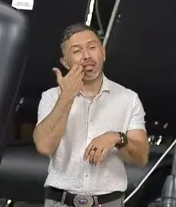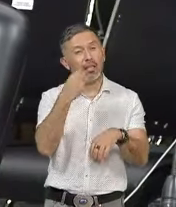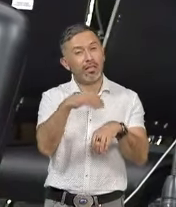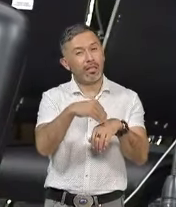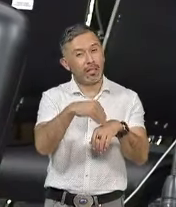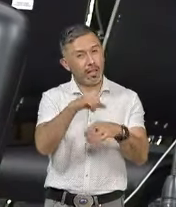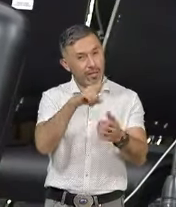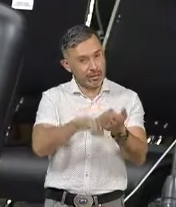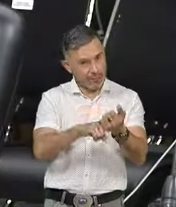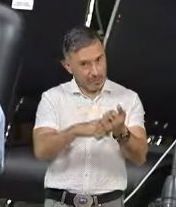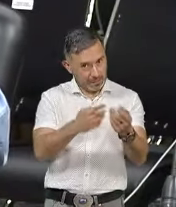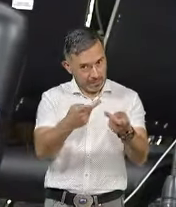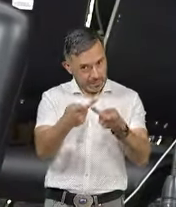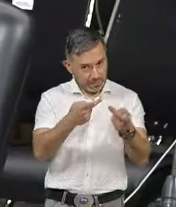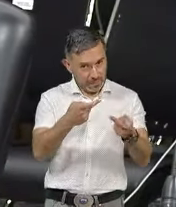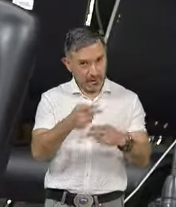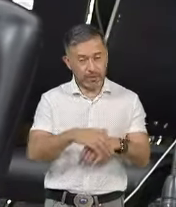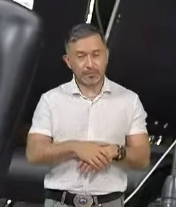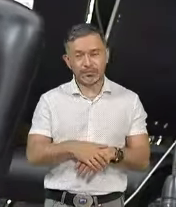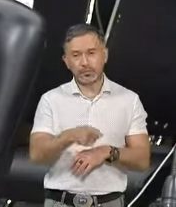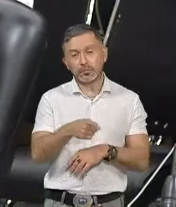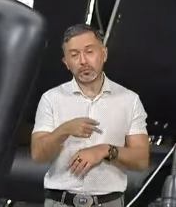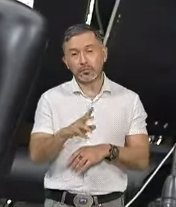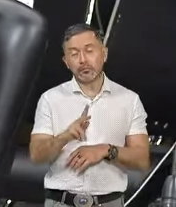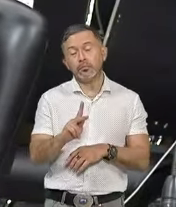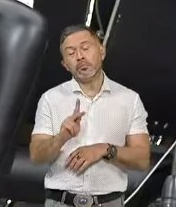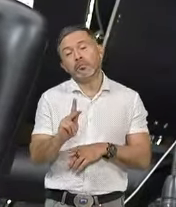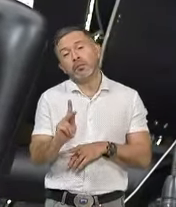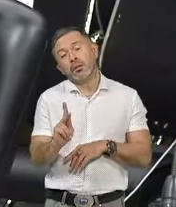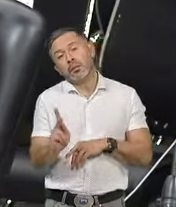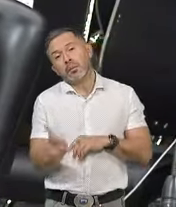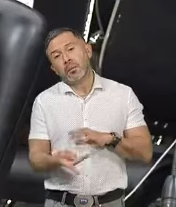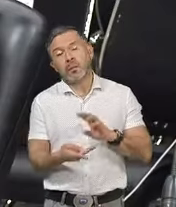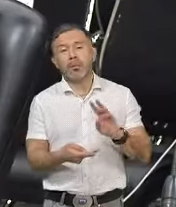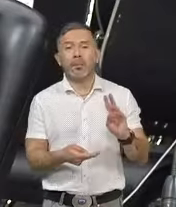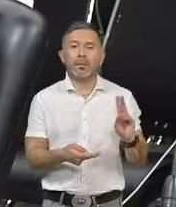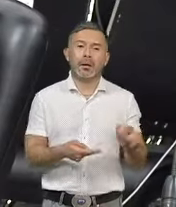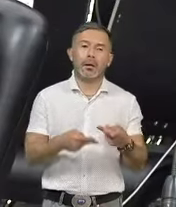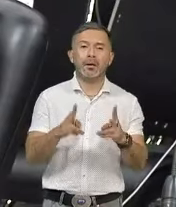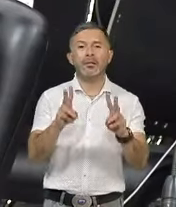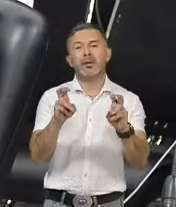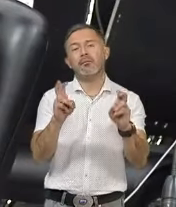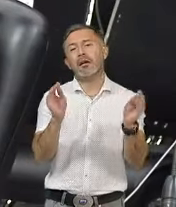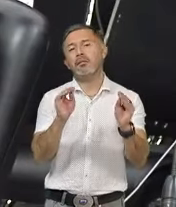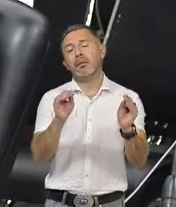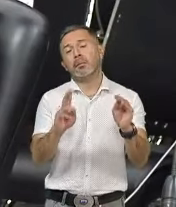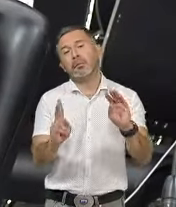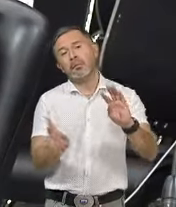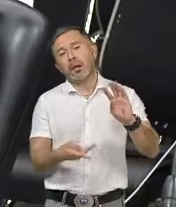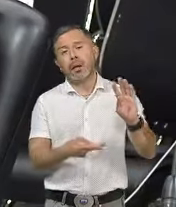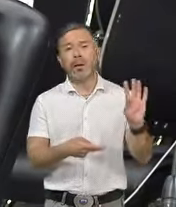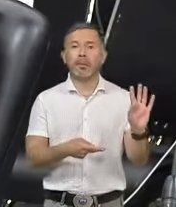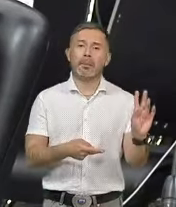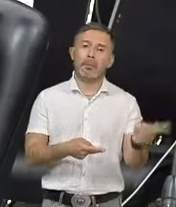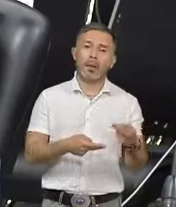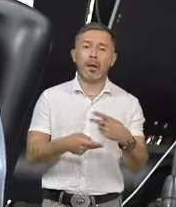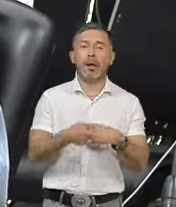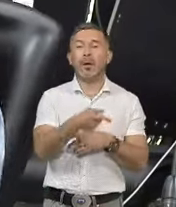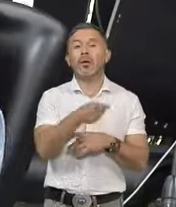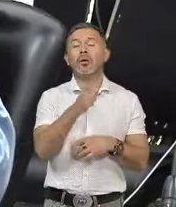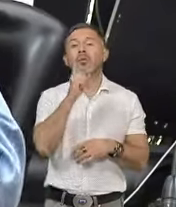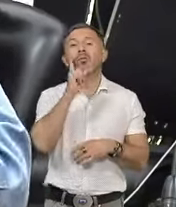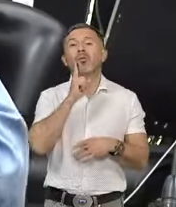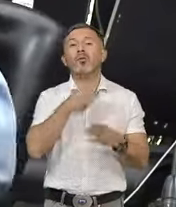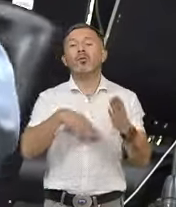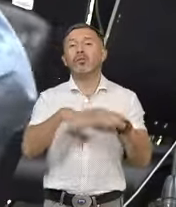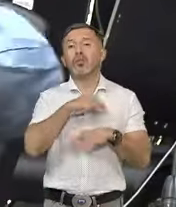preparando una justificación para el debate para lo que ella considera está